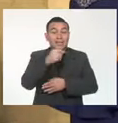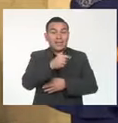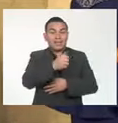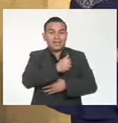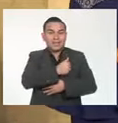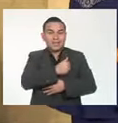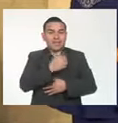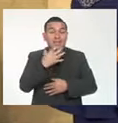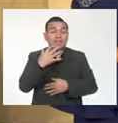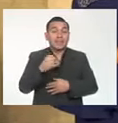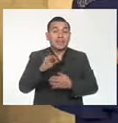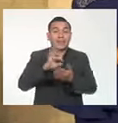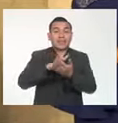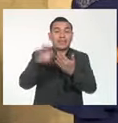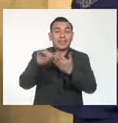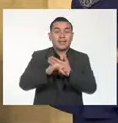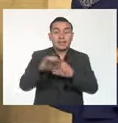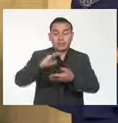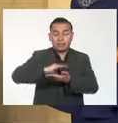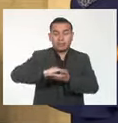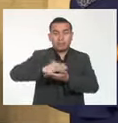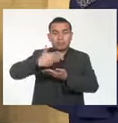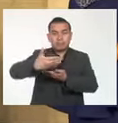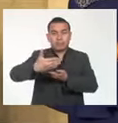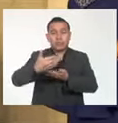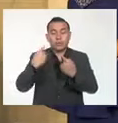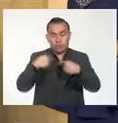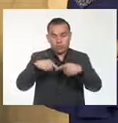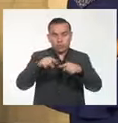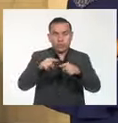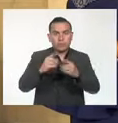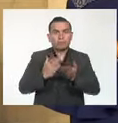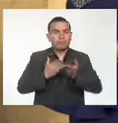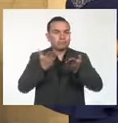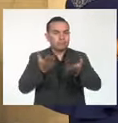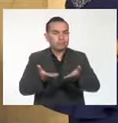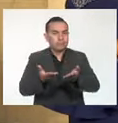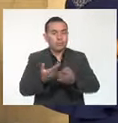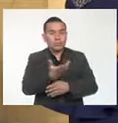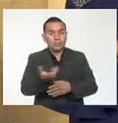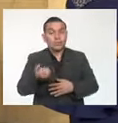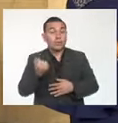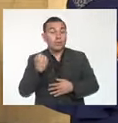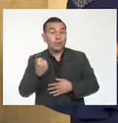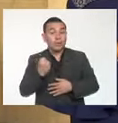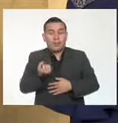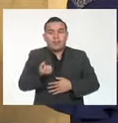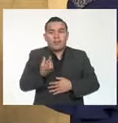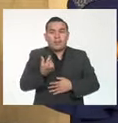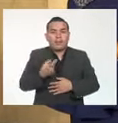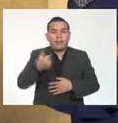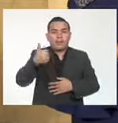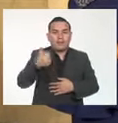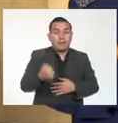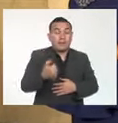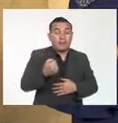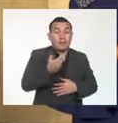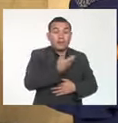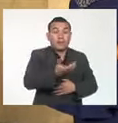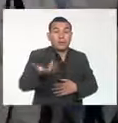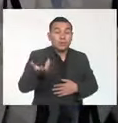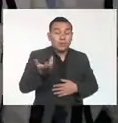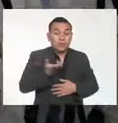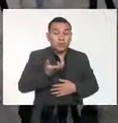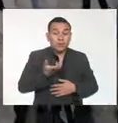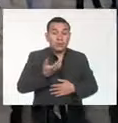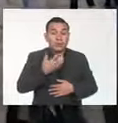También está el proyecto de la entrega de computadoras, que en pocos meses todos,